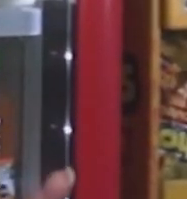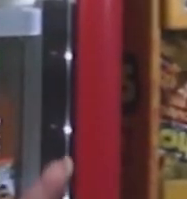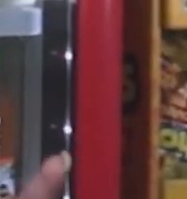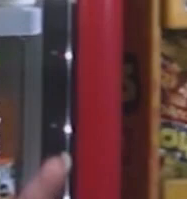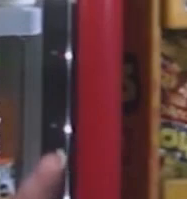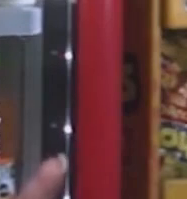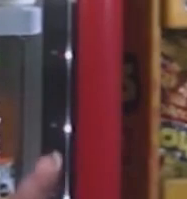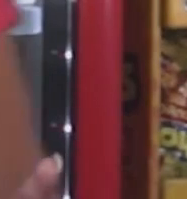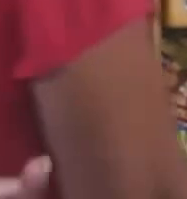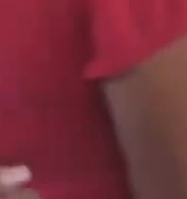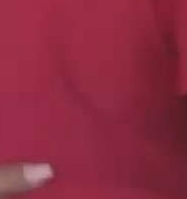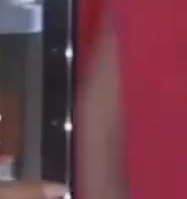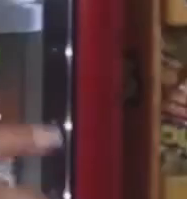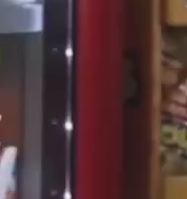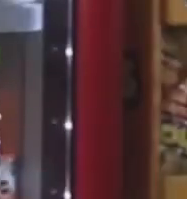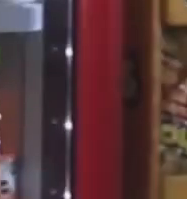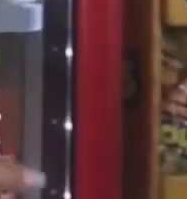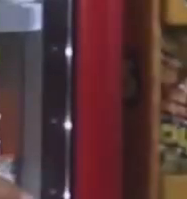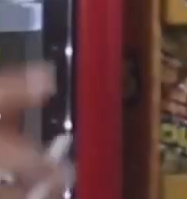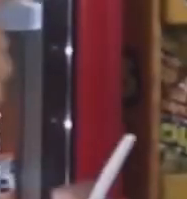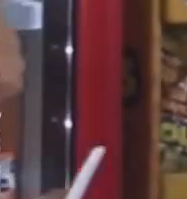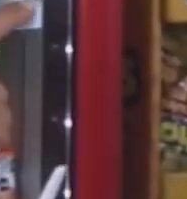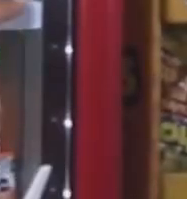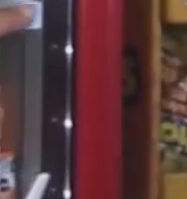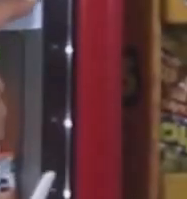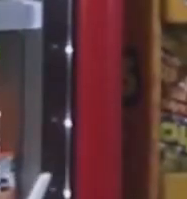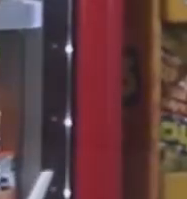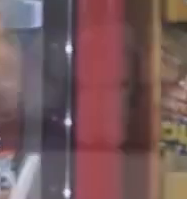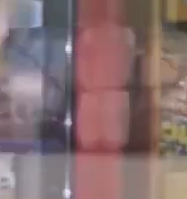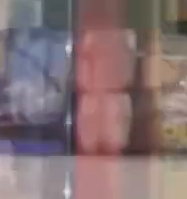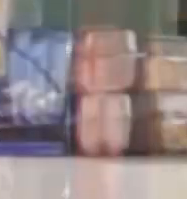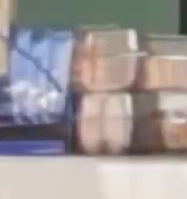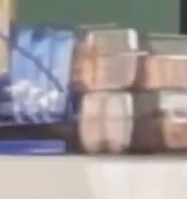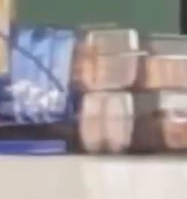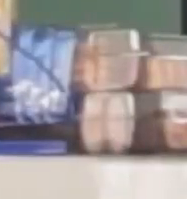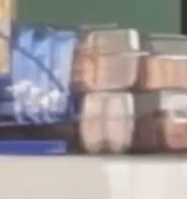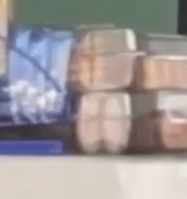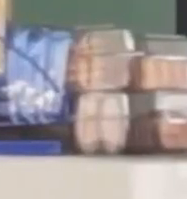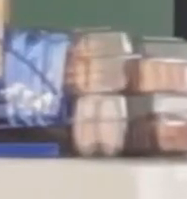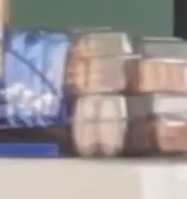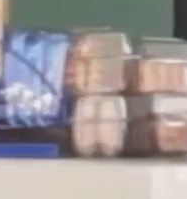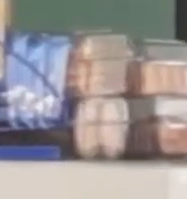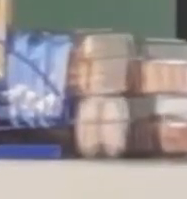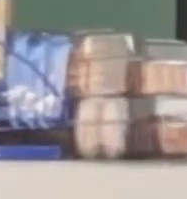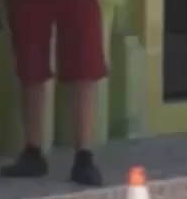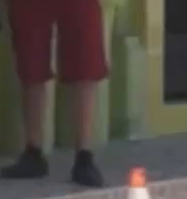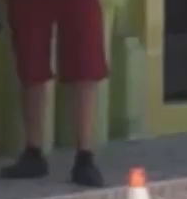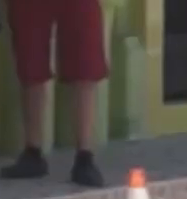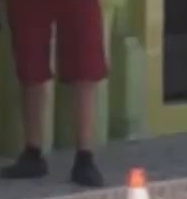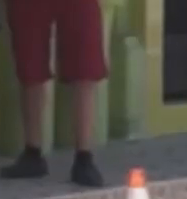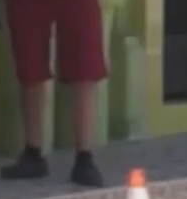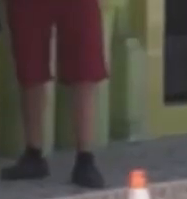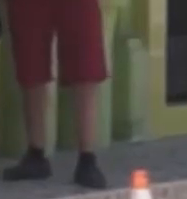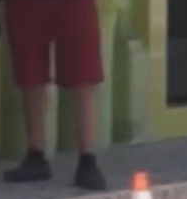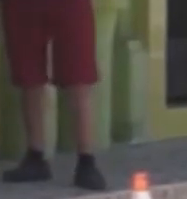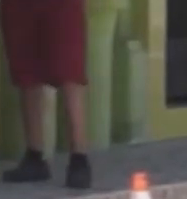caliente. Sí. Entonces, parte de esa agua baja al río aquí, Metayate. Berta Lemus es la propietaria de esta tienda ubicada